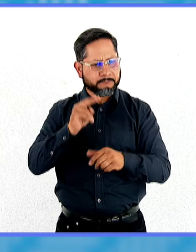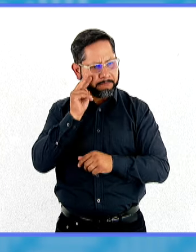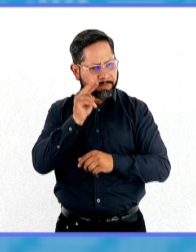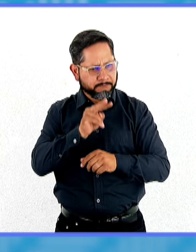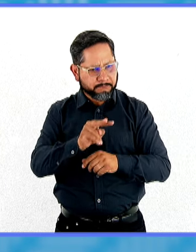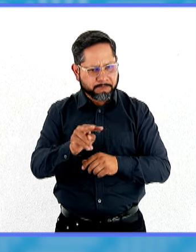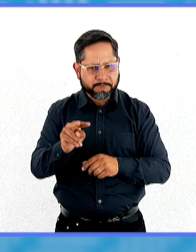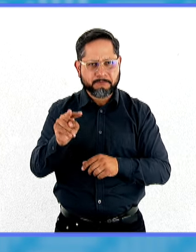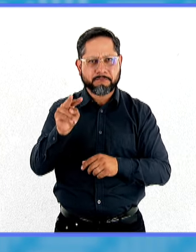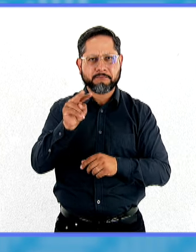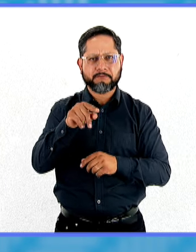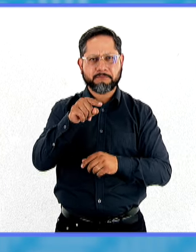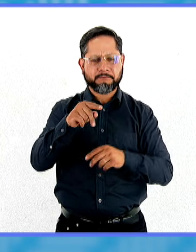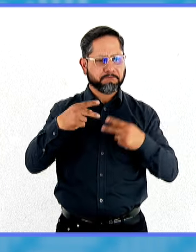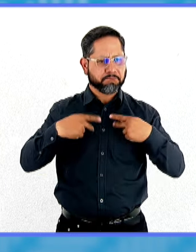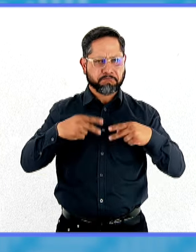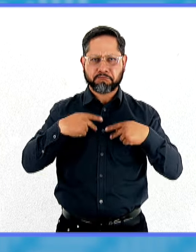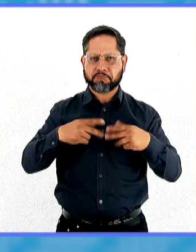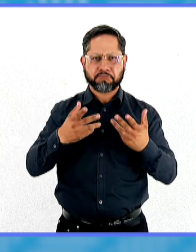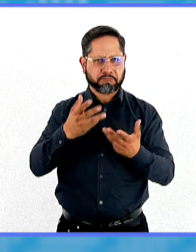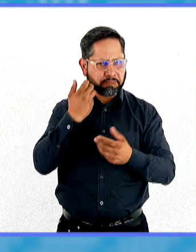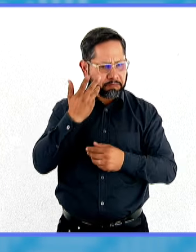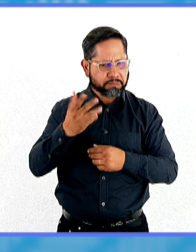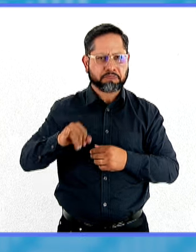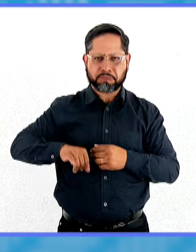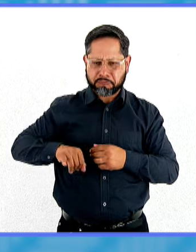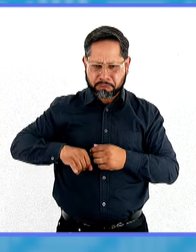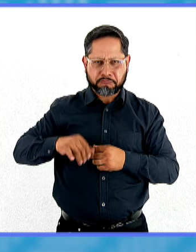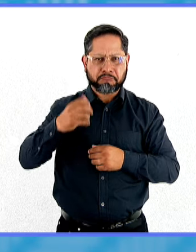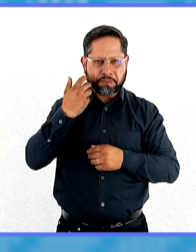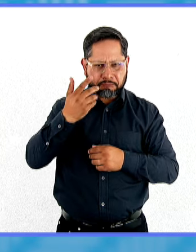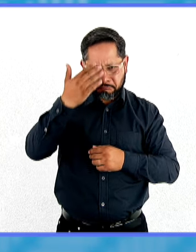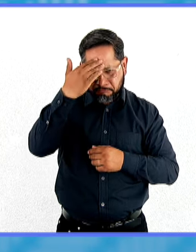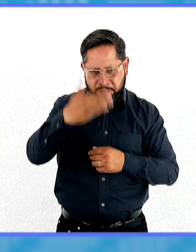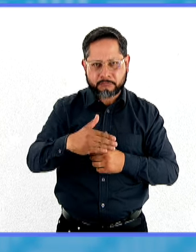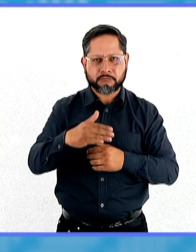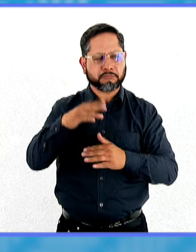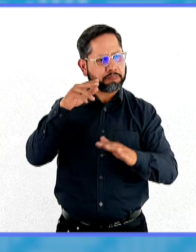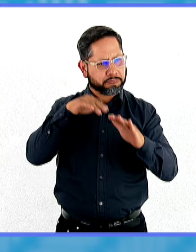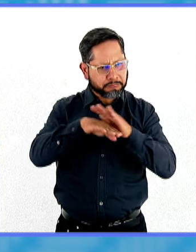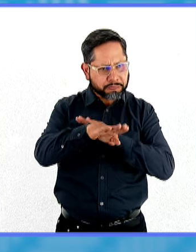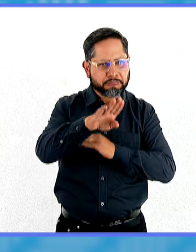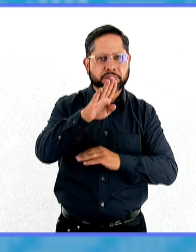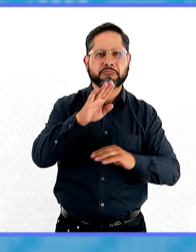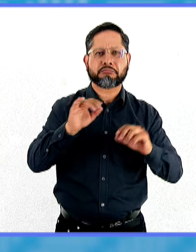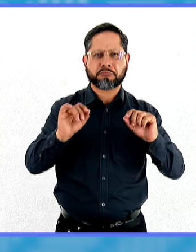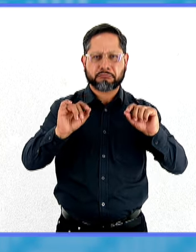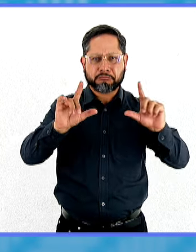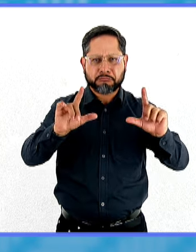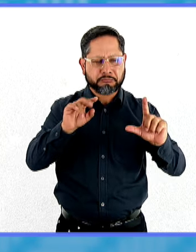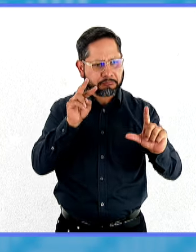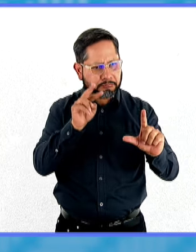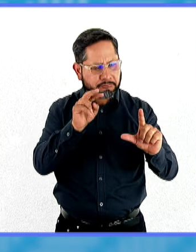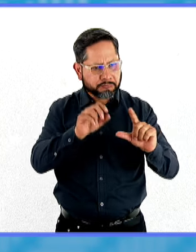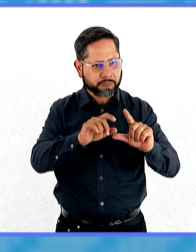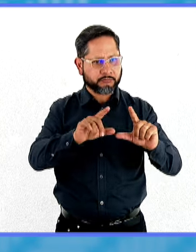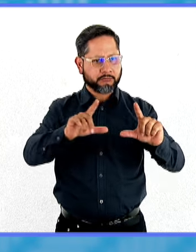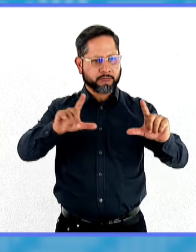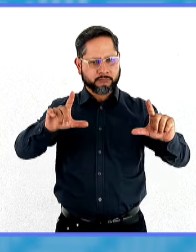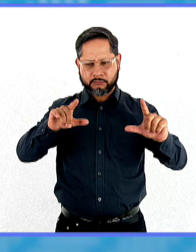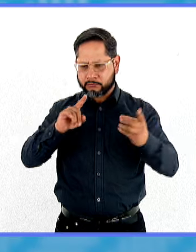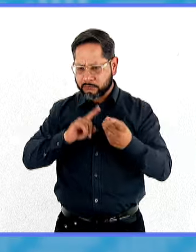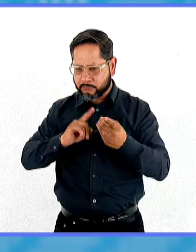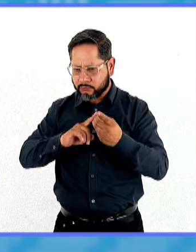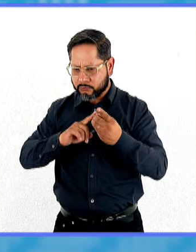también los interesados pueden accesar y pueden encontrar esa distribución de los puntos de calor hacer una ampliación